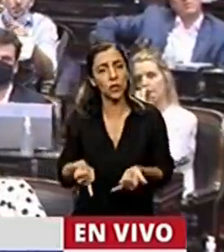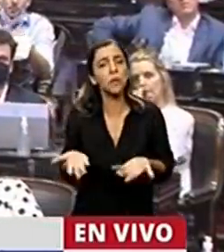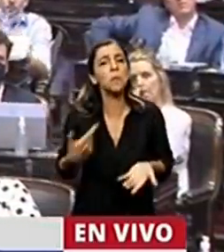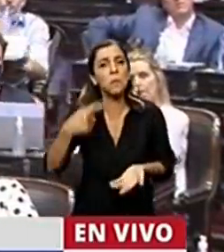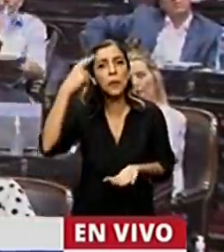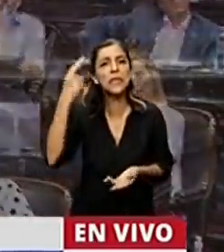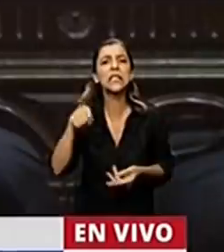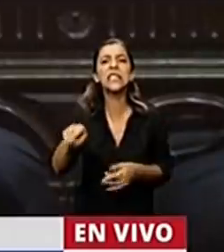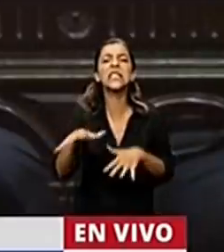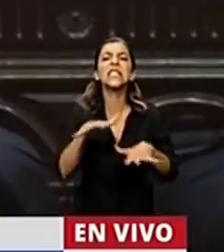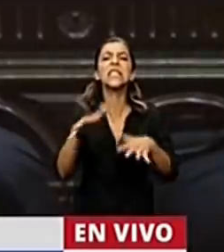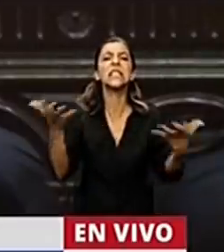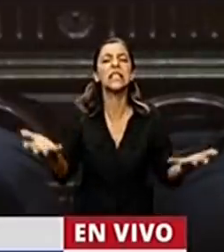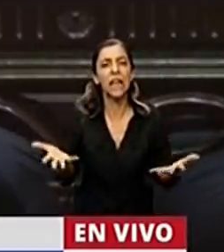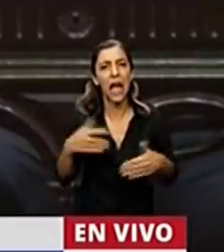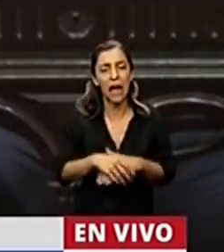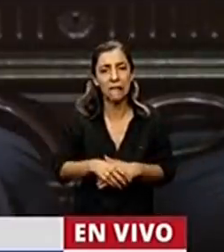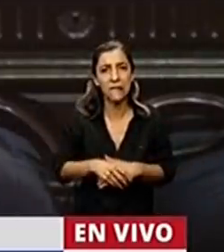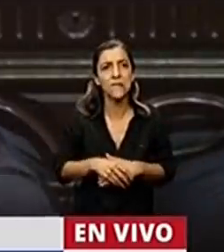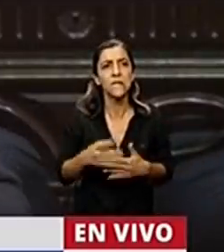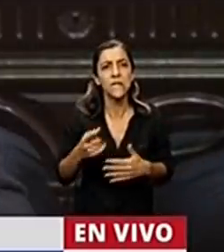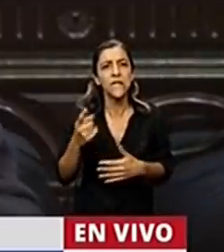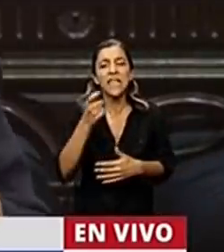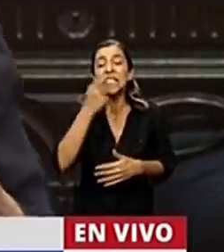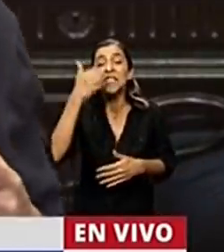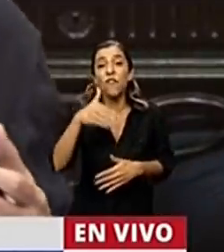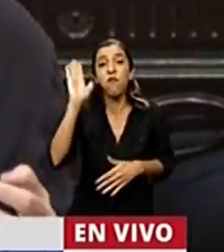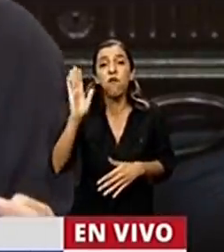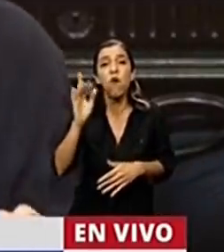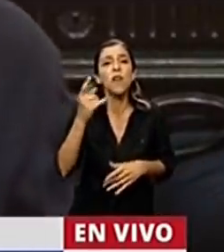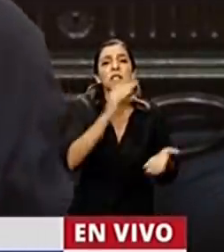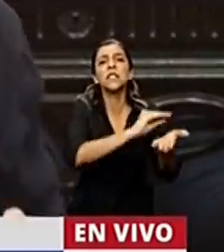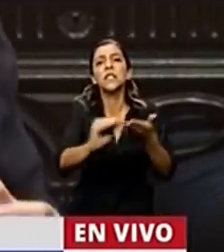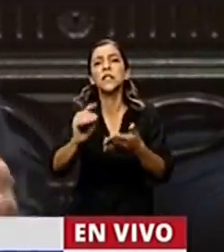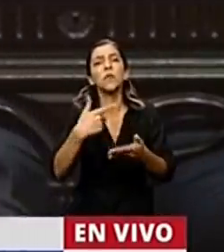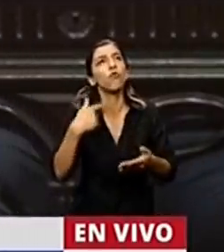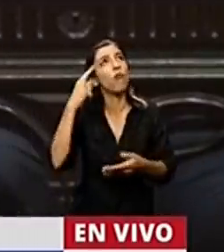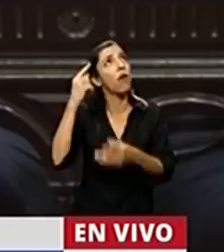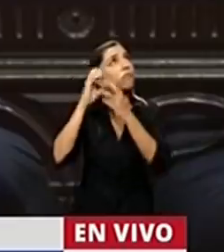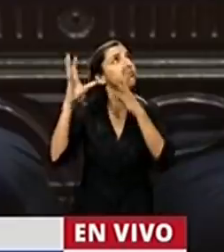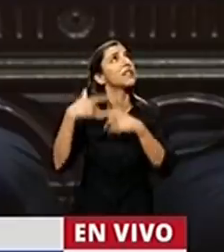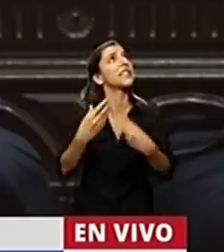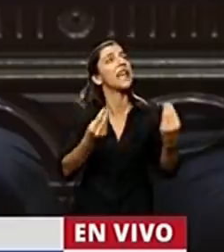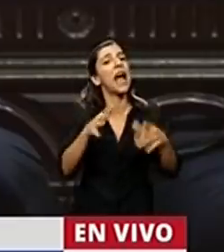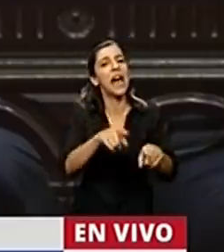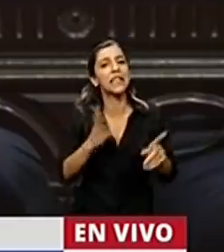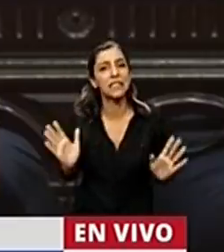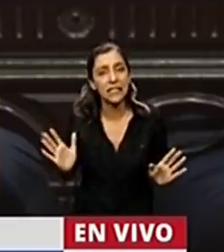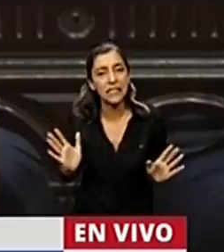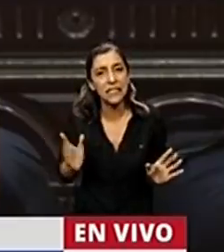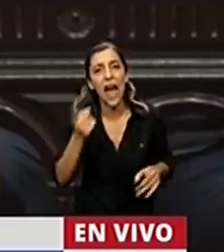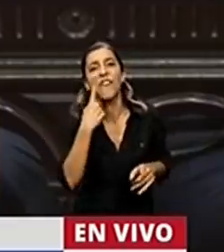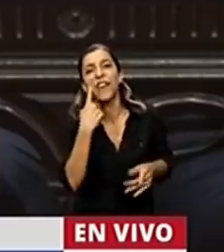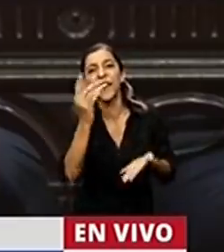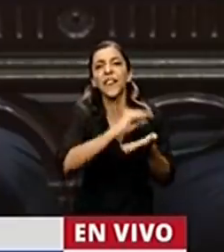harían. Entonces entré a pensar, el diputado que me precede la palabra, ¿traerá una piedra o no traerá una